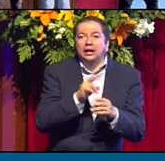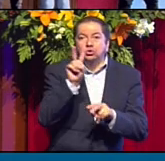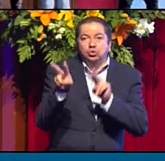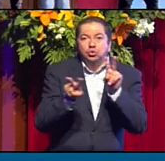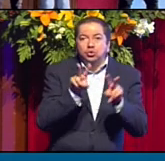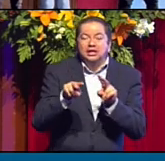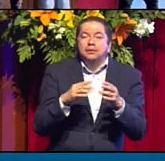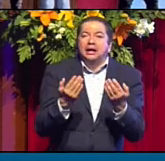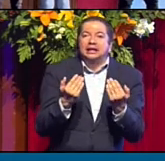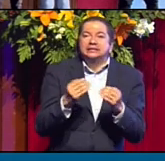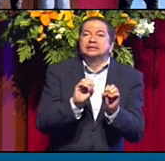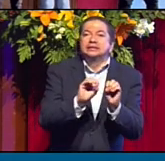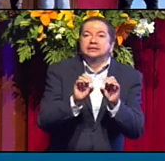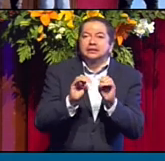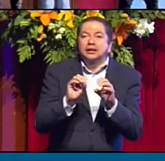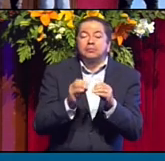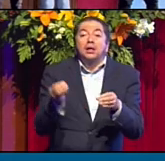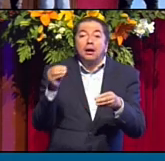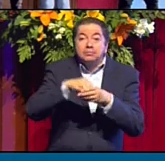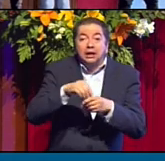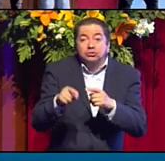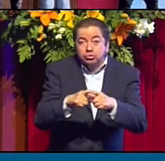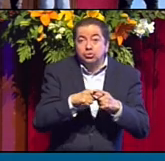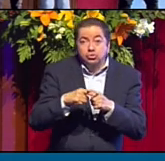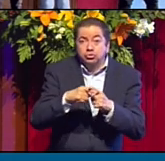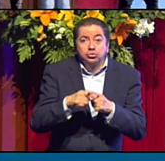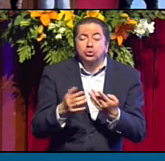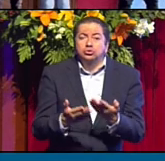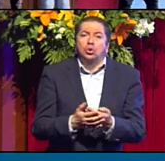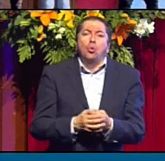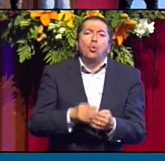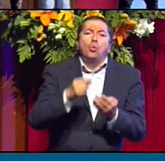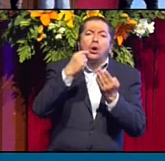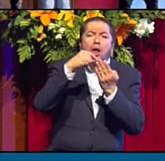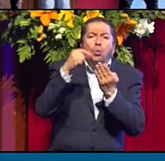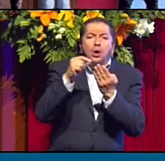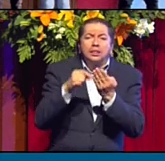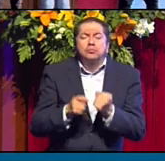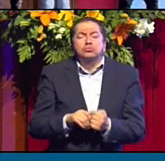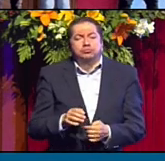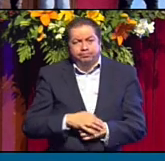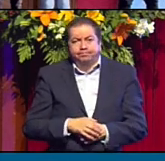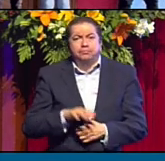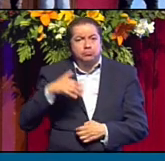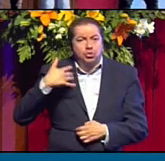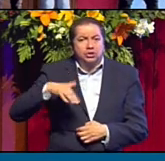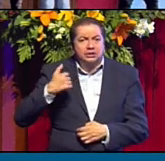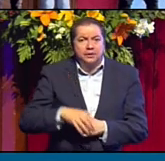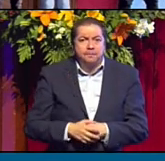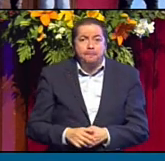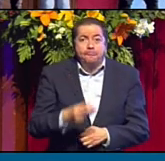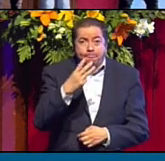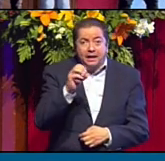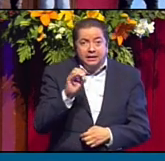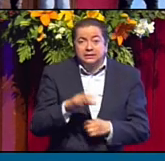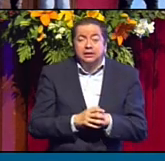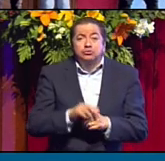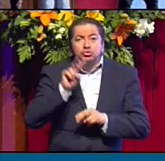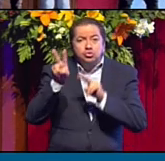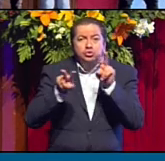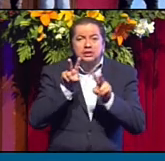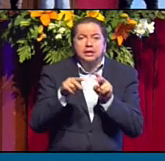necesidades de capacitación aplicada a nuestros socios. Una encuesta muy relevante. Más de 30 talleres de turismo aplicados a socios de la